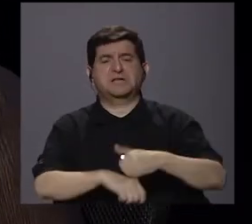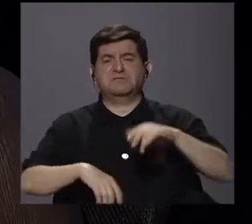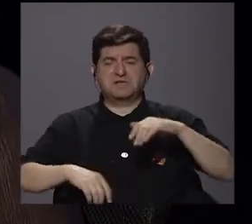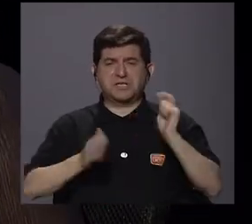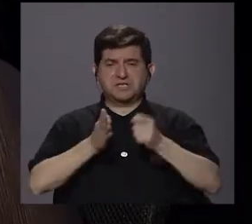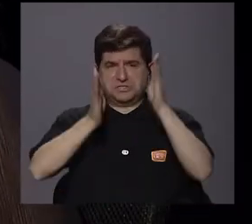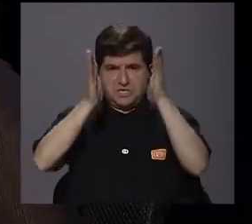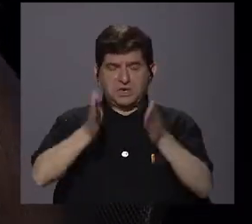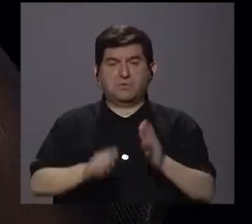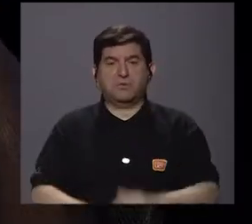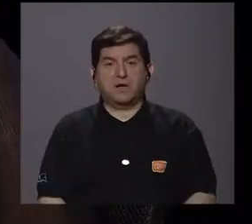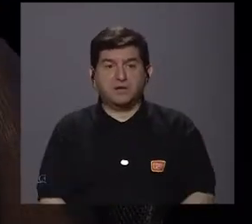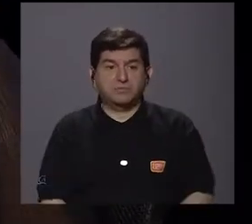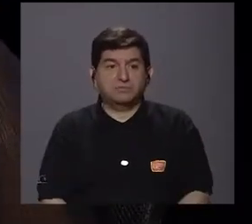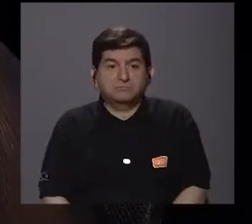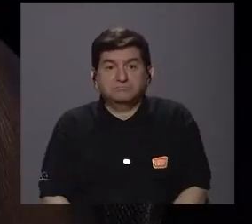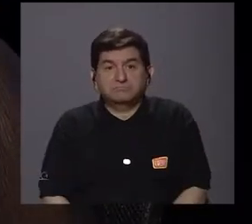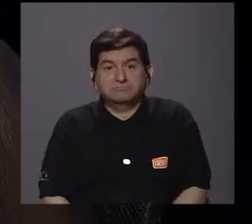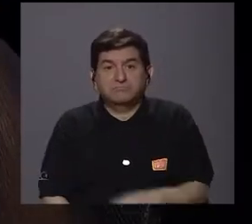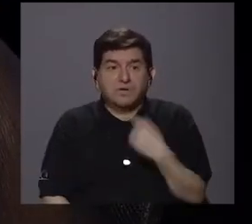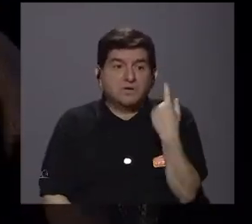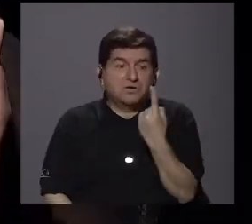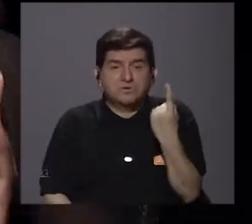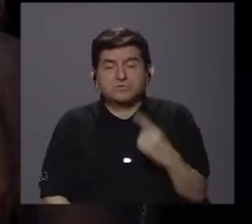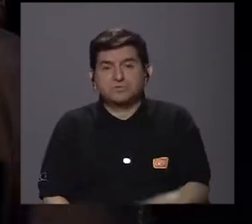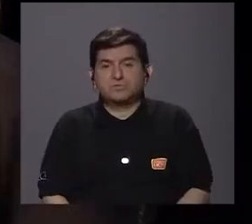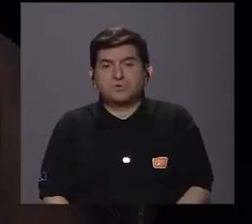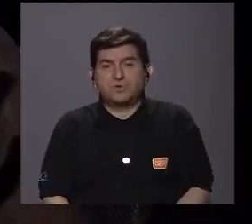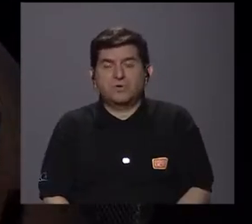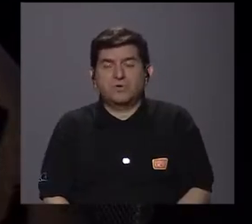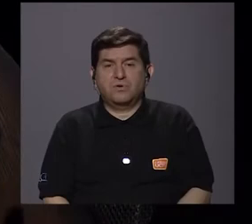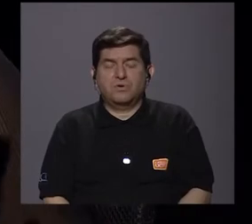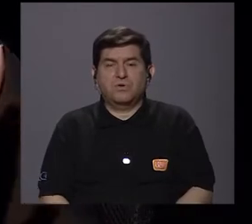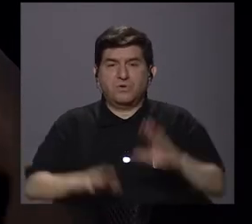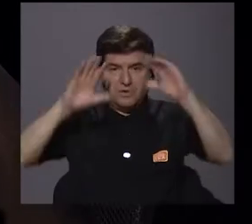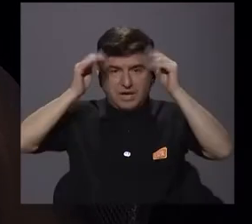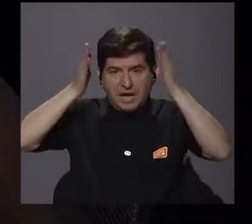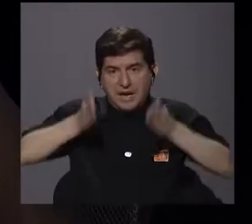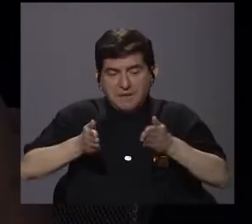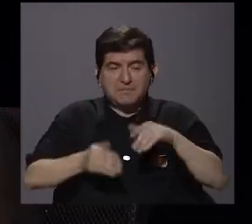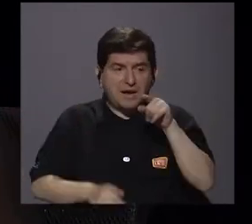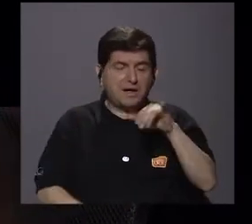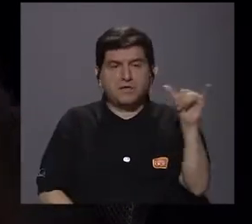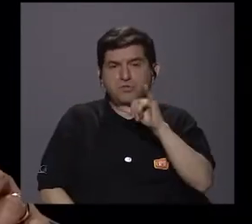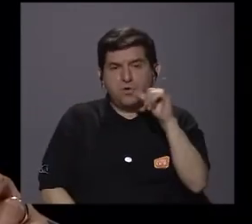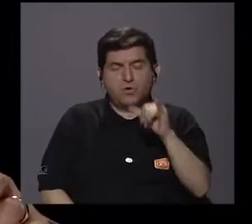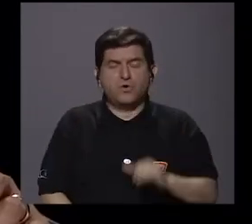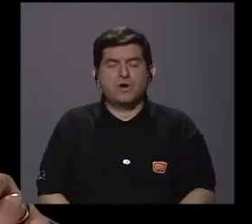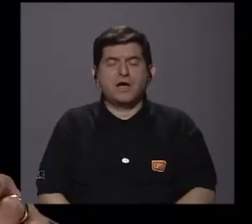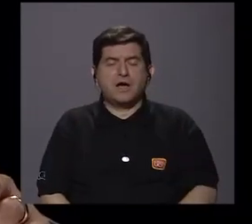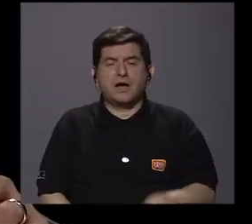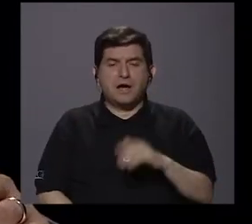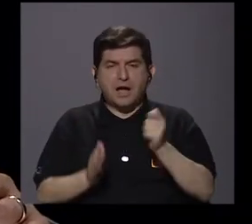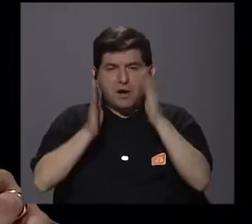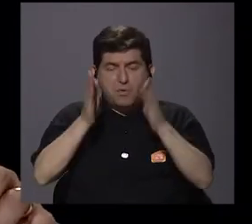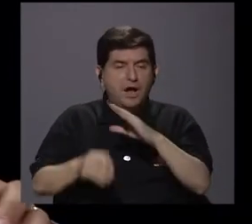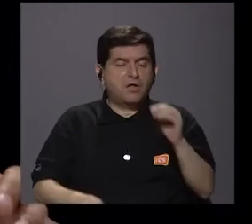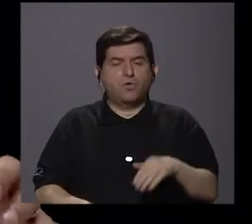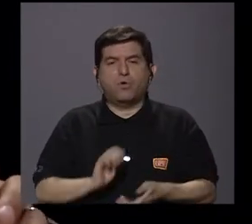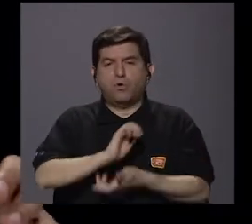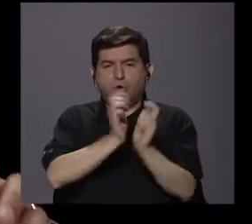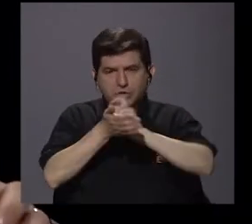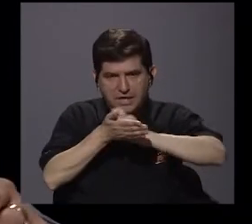abogado, de a no ser de que el cónsul y el embajador fueran abogados, o la traductora que tenían ahí, ¿verdad?